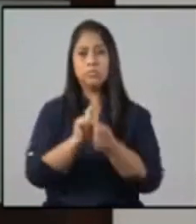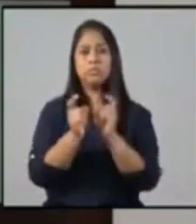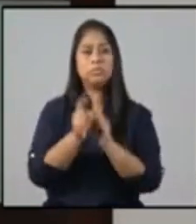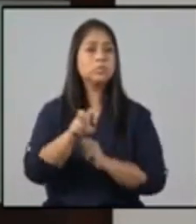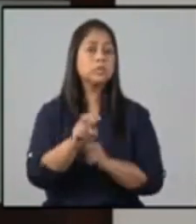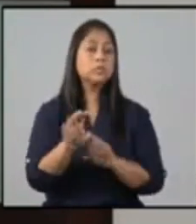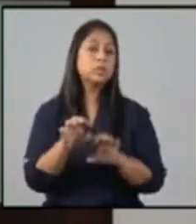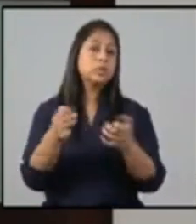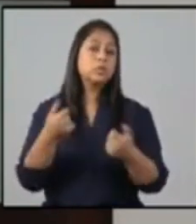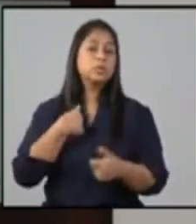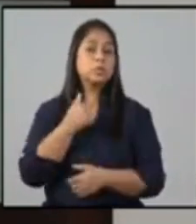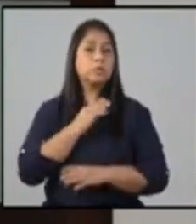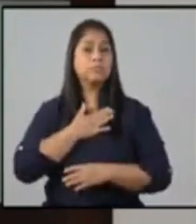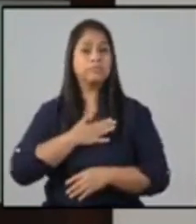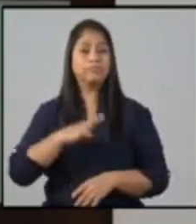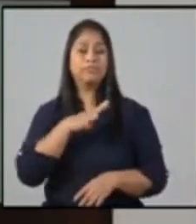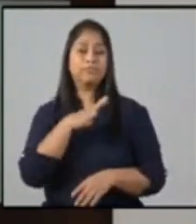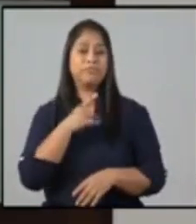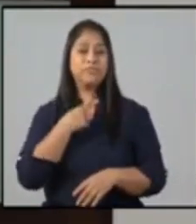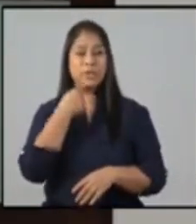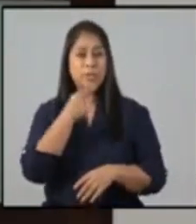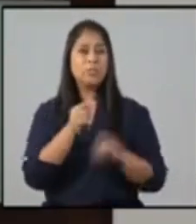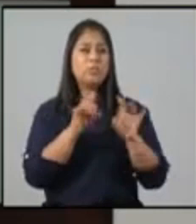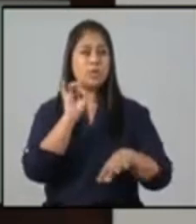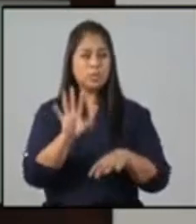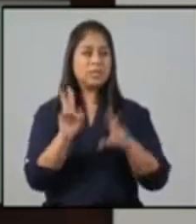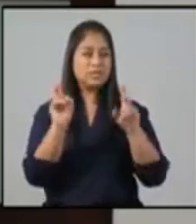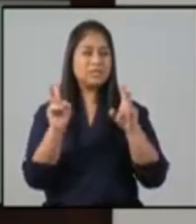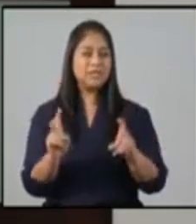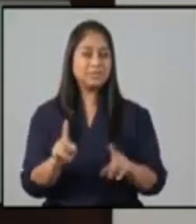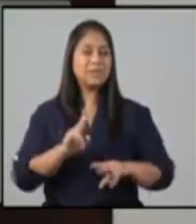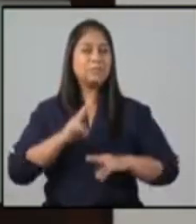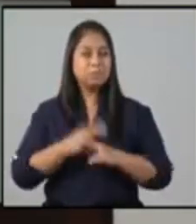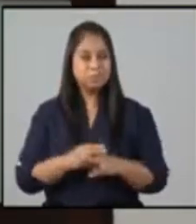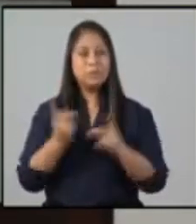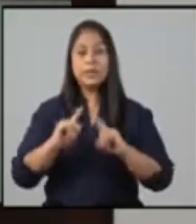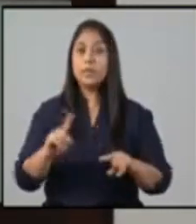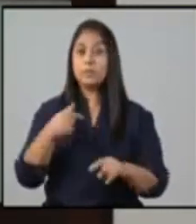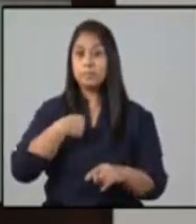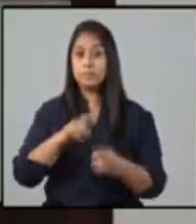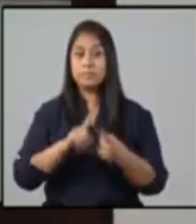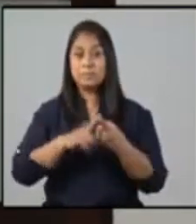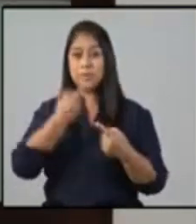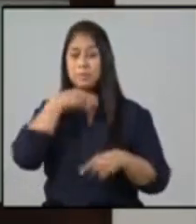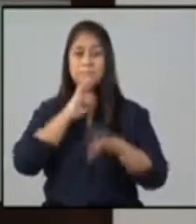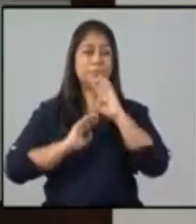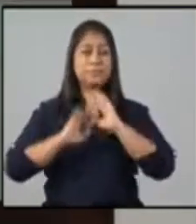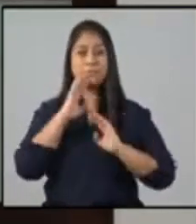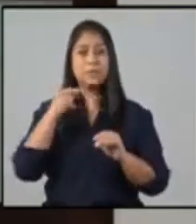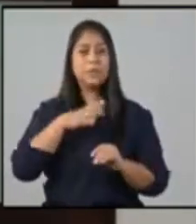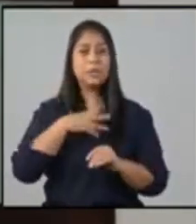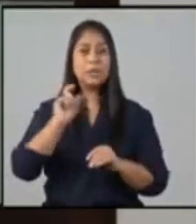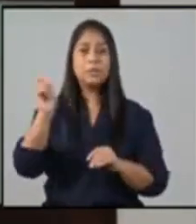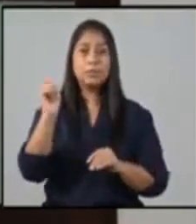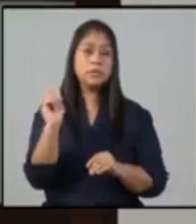verdad es que me quedo con muchísimas cosas en el tintero. Me quedo primero con la frustración de que estos últimos meses no